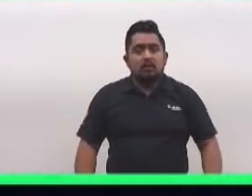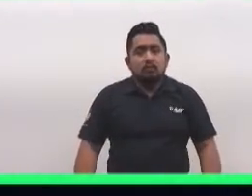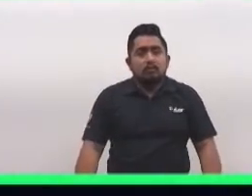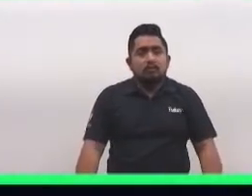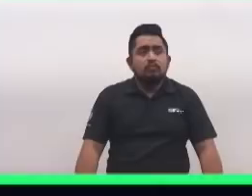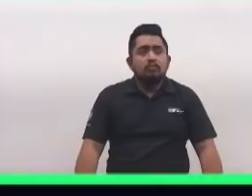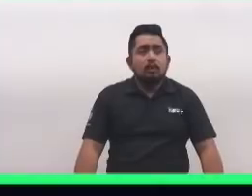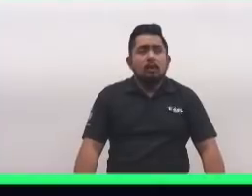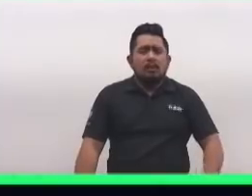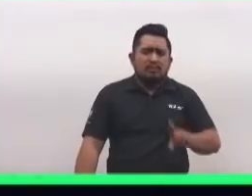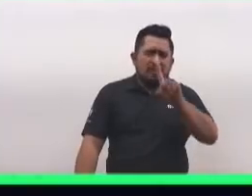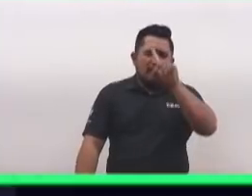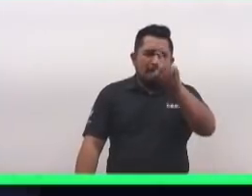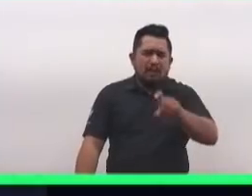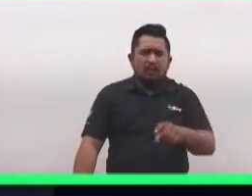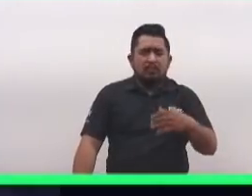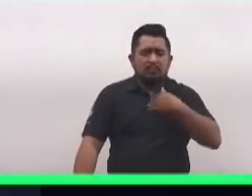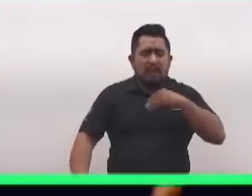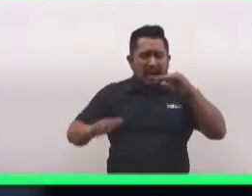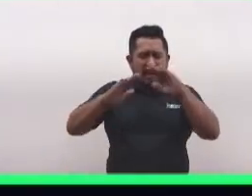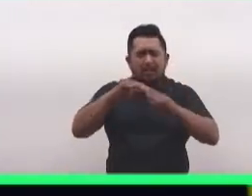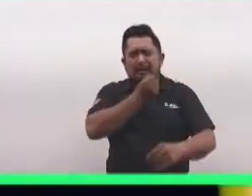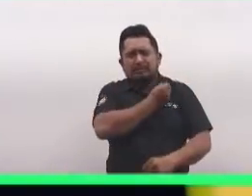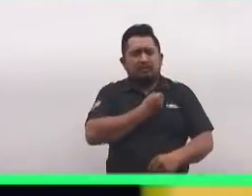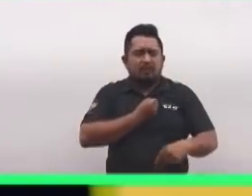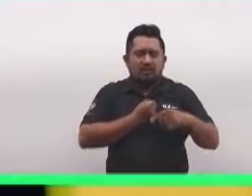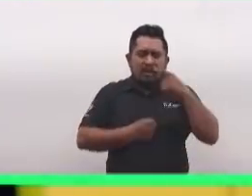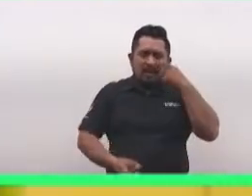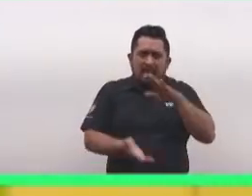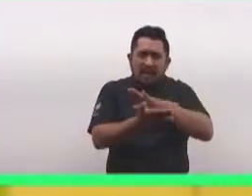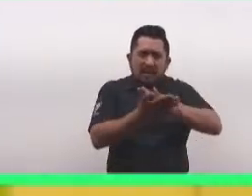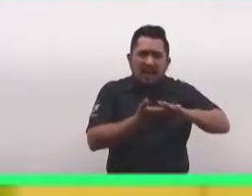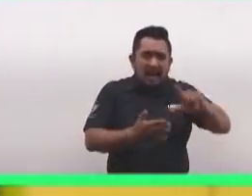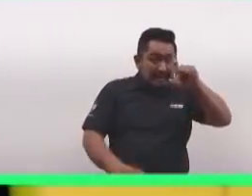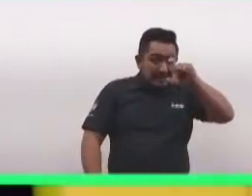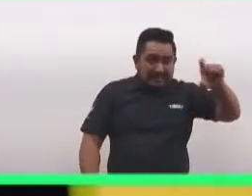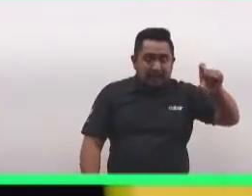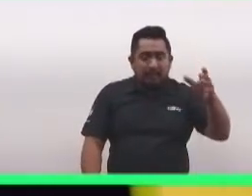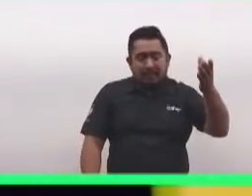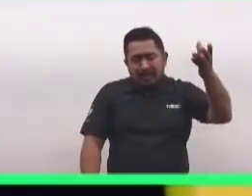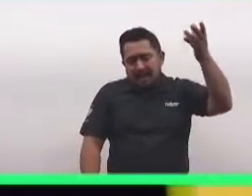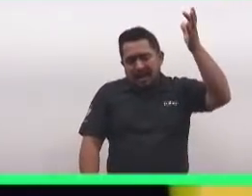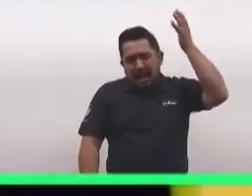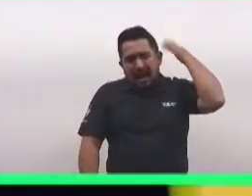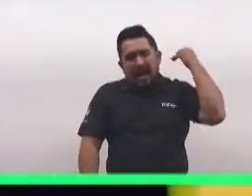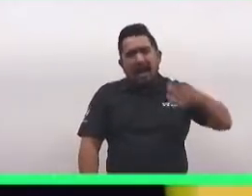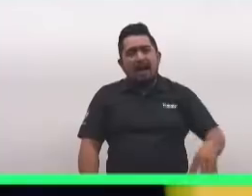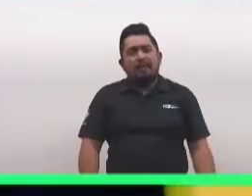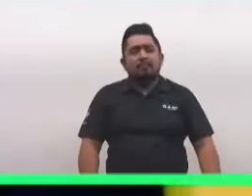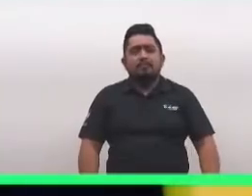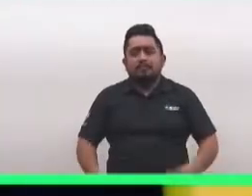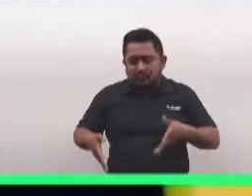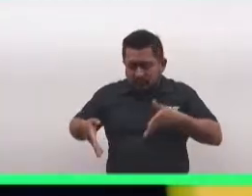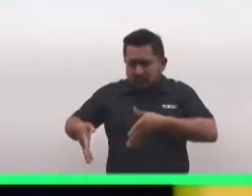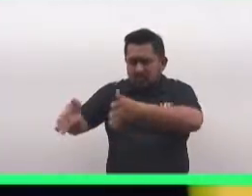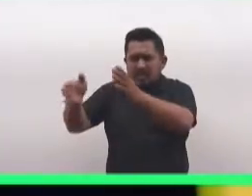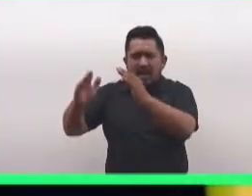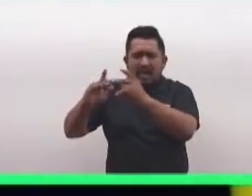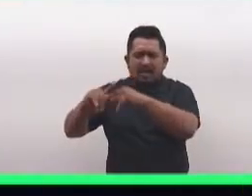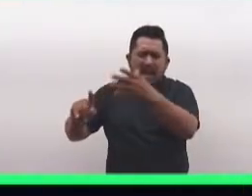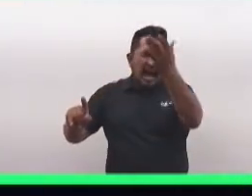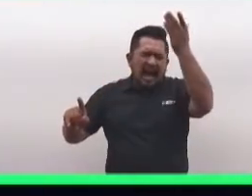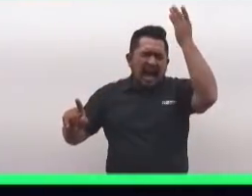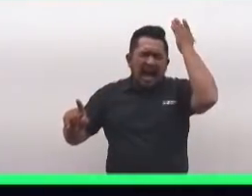donde nosotros hemos sufrido en casa recuerdo era semana santa estamos todavía viviendo donde la iglesia comenzó calle toluca número 30 y 33